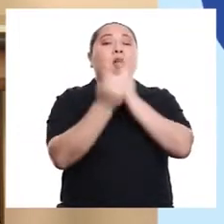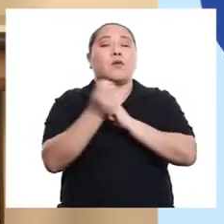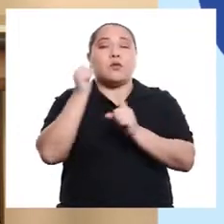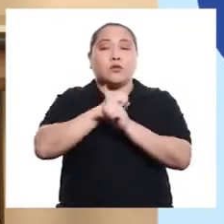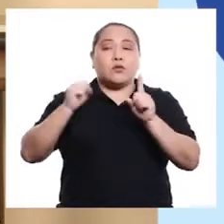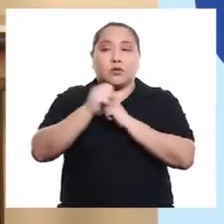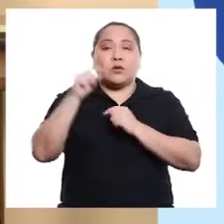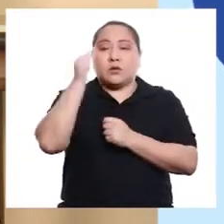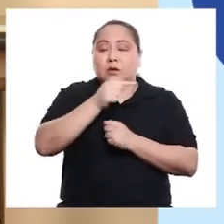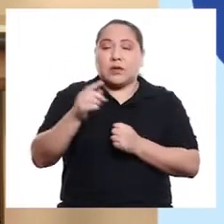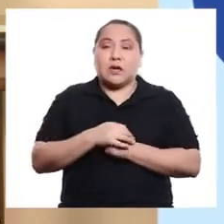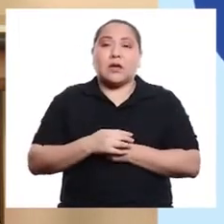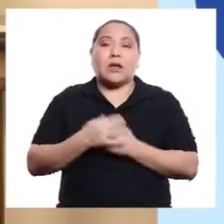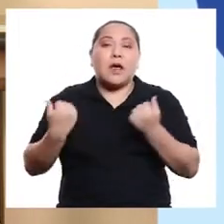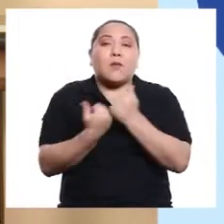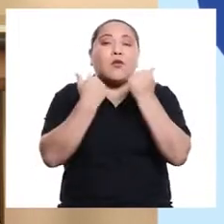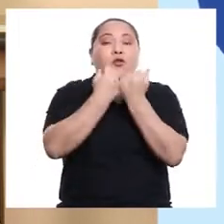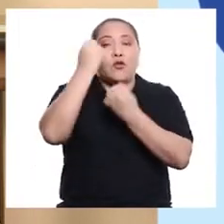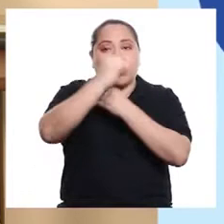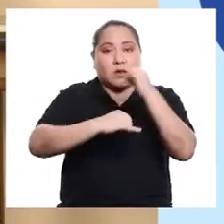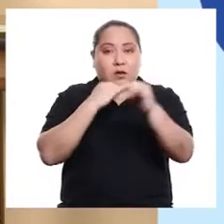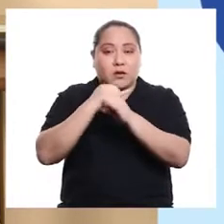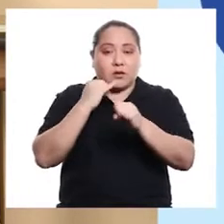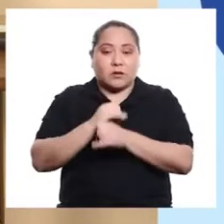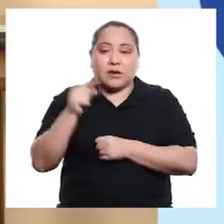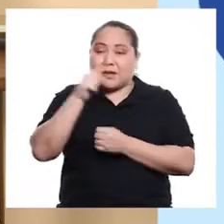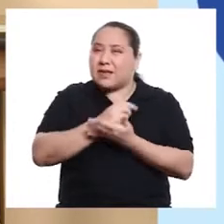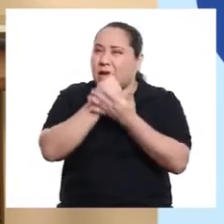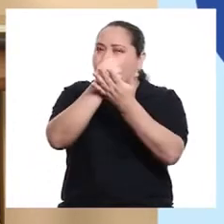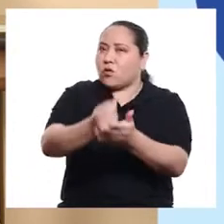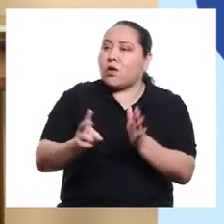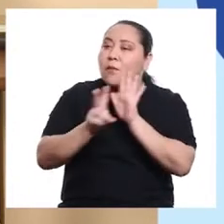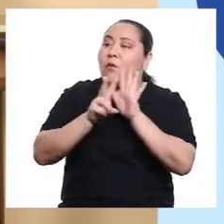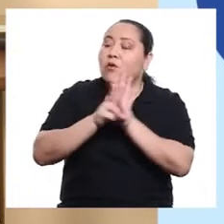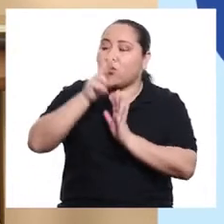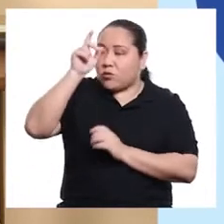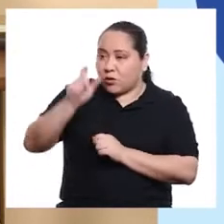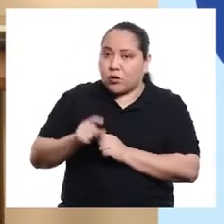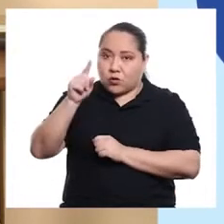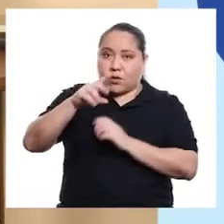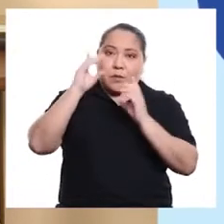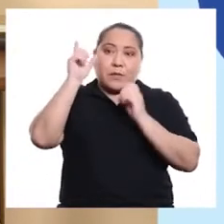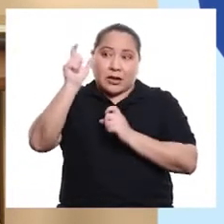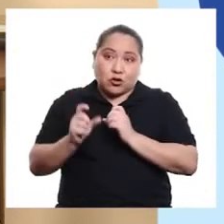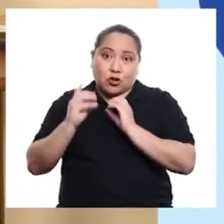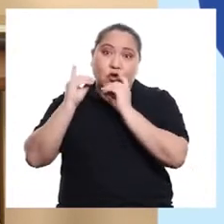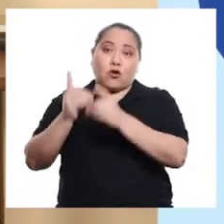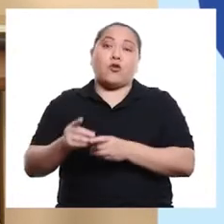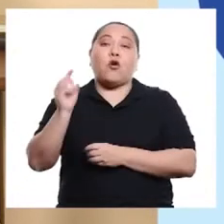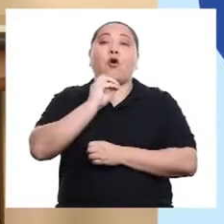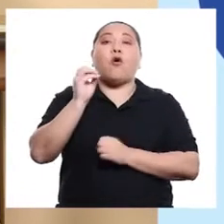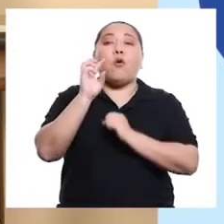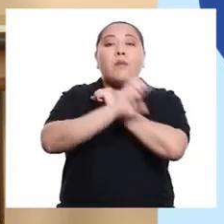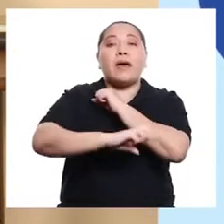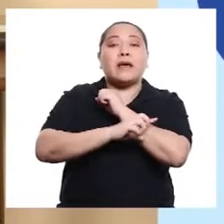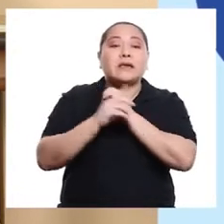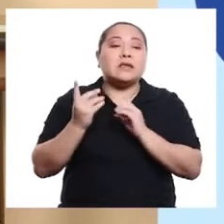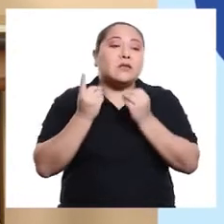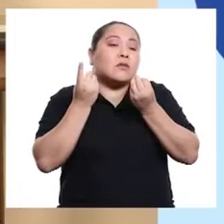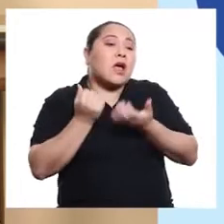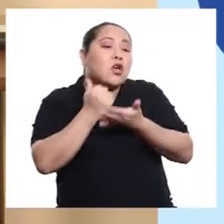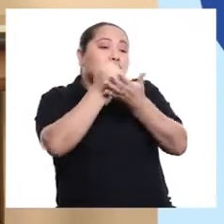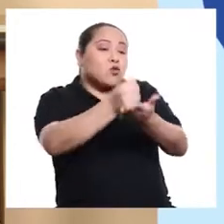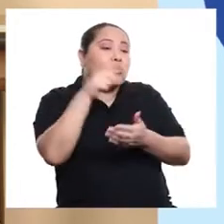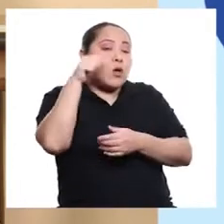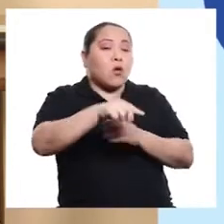cambio social. Y la cooperación internacional, que es la ayuda voluntaria de un donante o de un país a